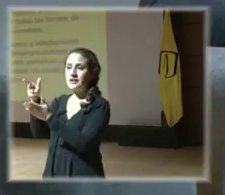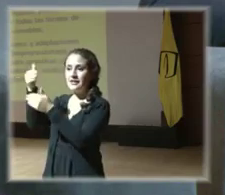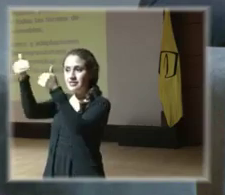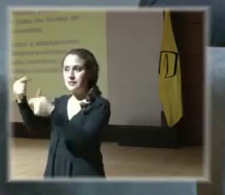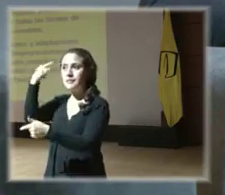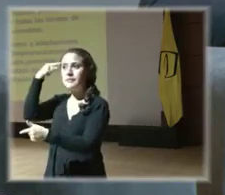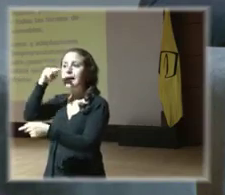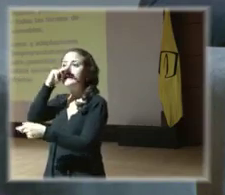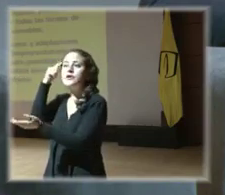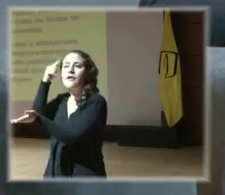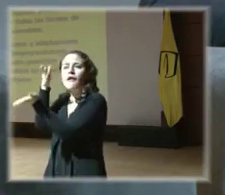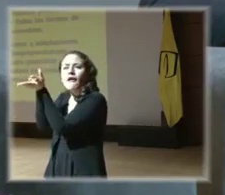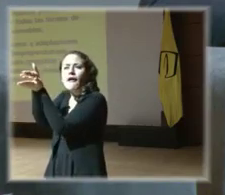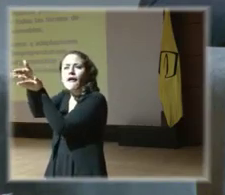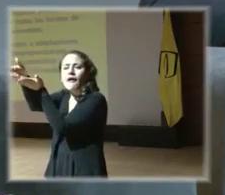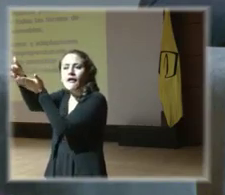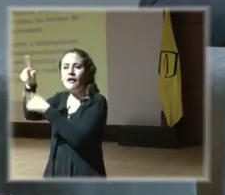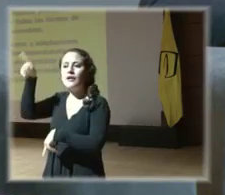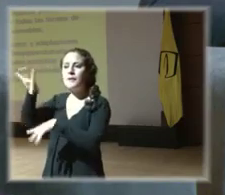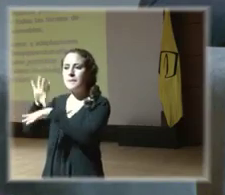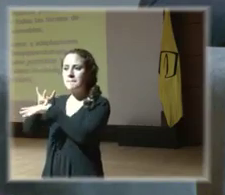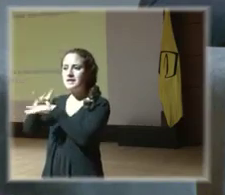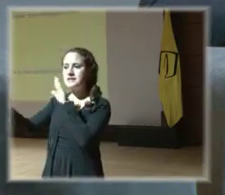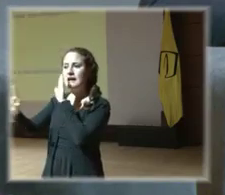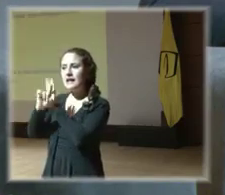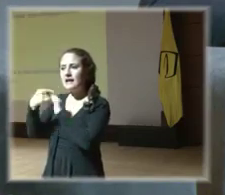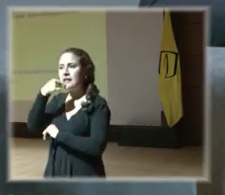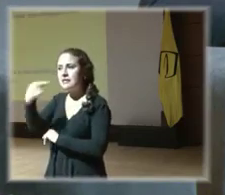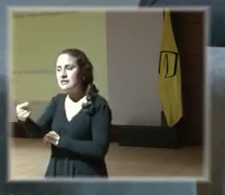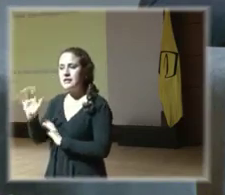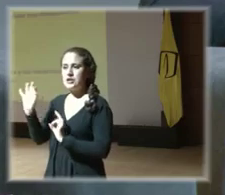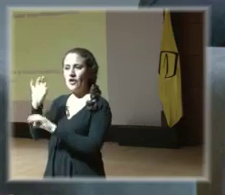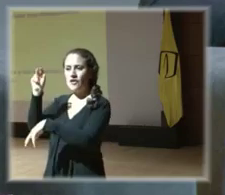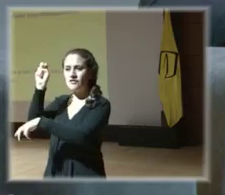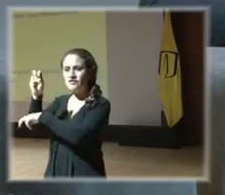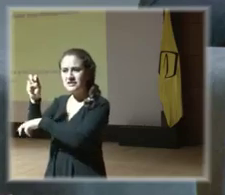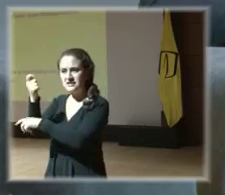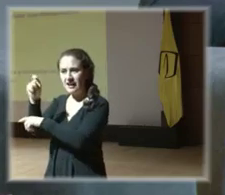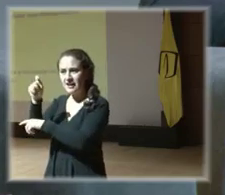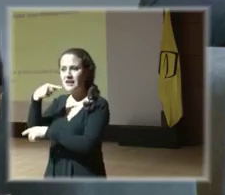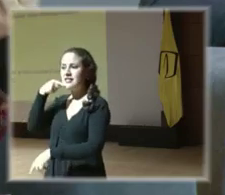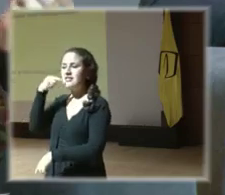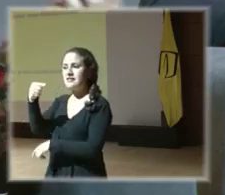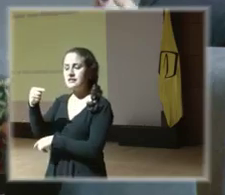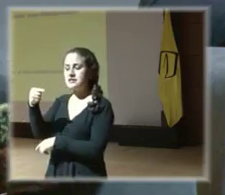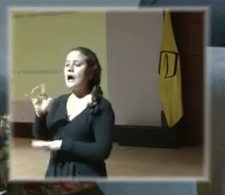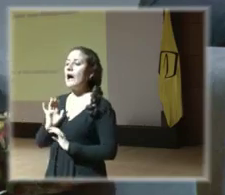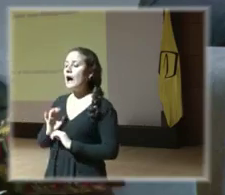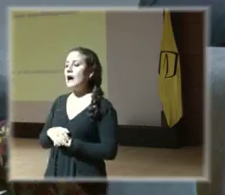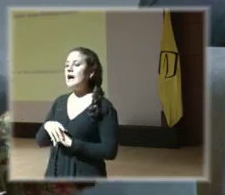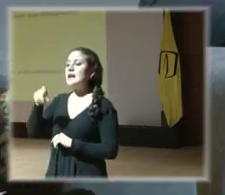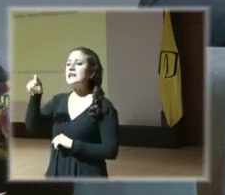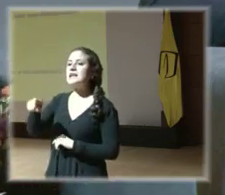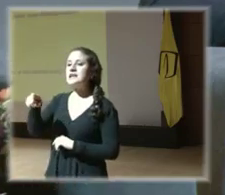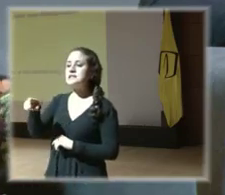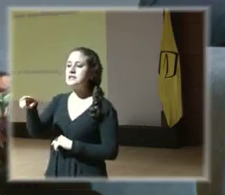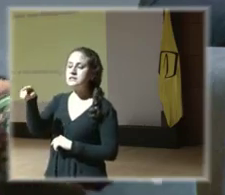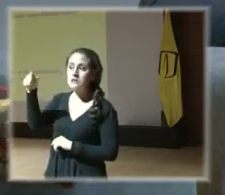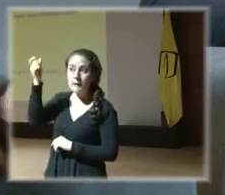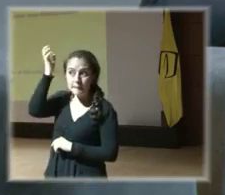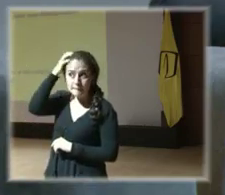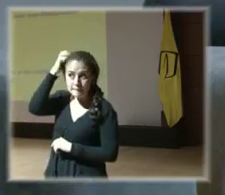entonces hemos visto conceptos de medicina legal, conceptos de fiscales en donde dicen, necesito que me digan cuál es la